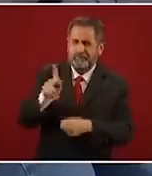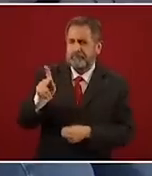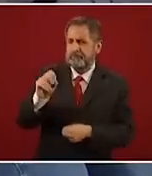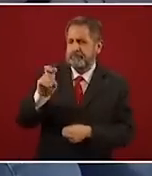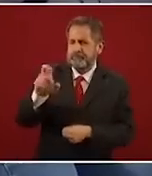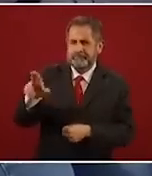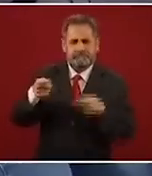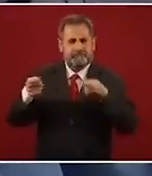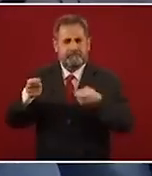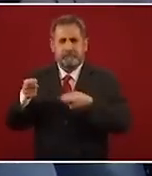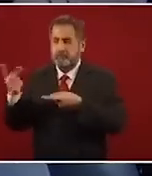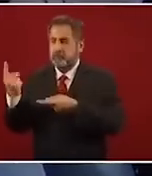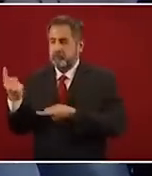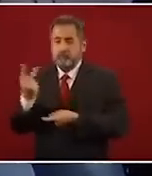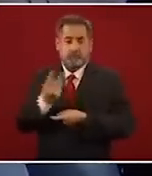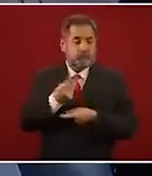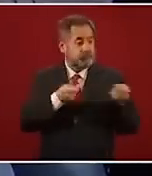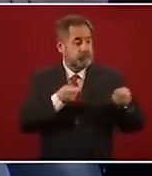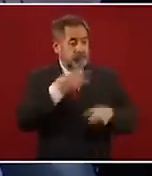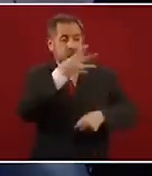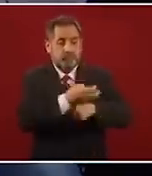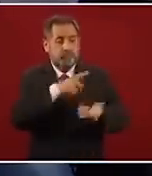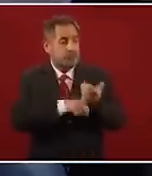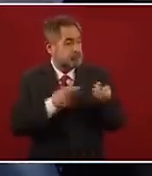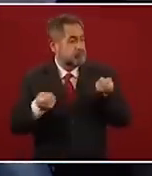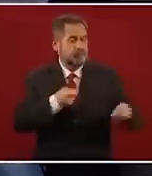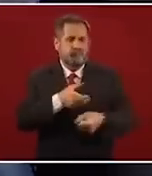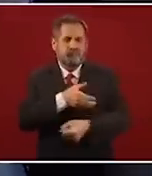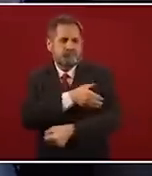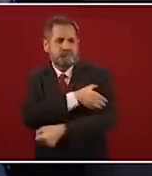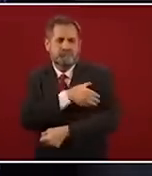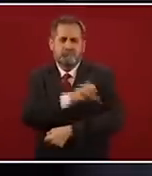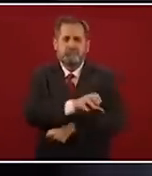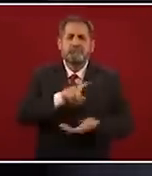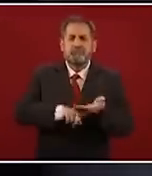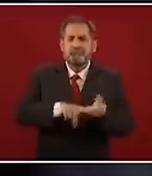y vaya que tenía mucha fuerza.